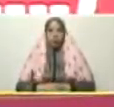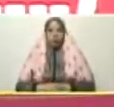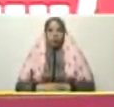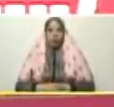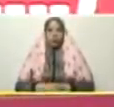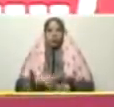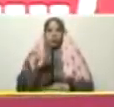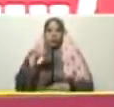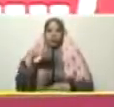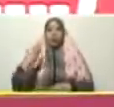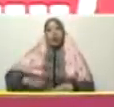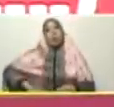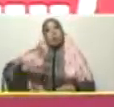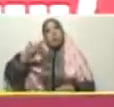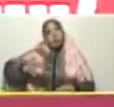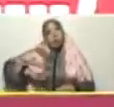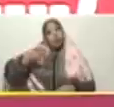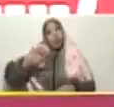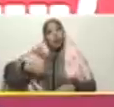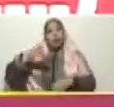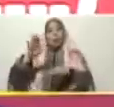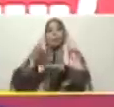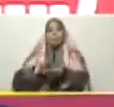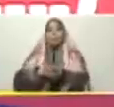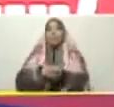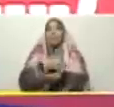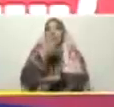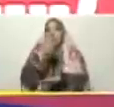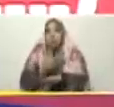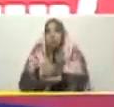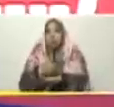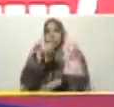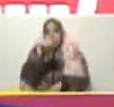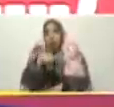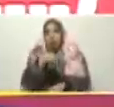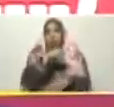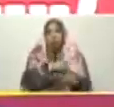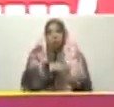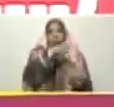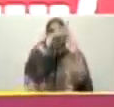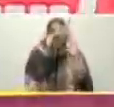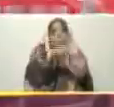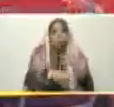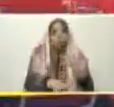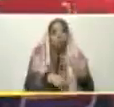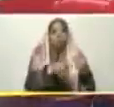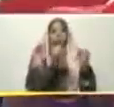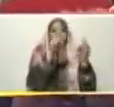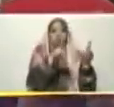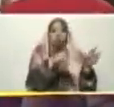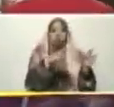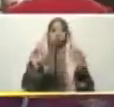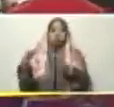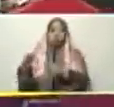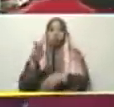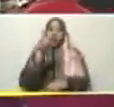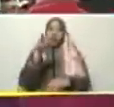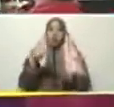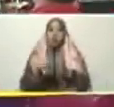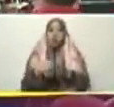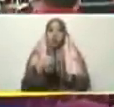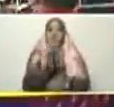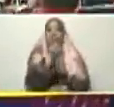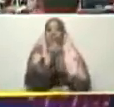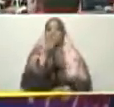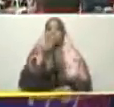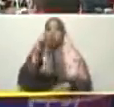uno de los elementos principales de este plan 2022 2030 tiene que